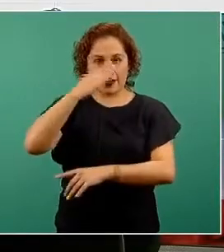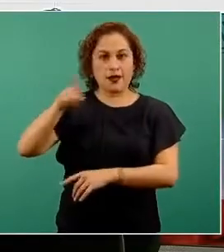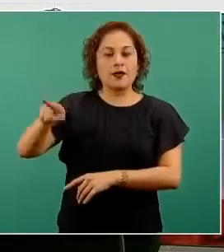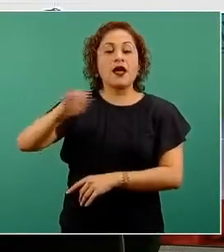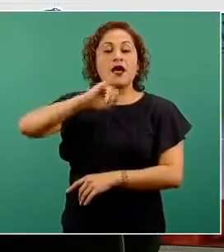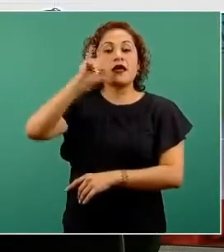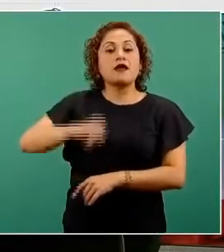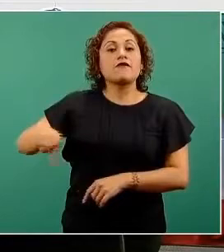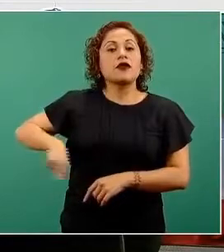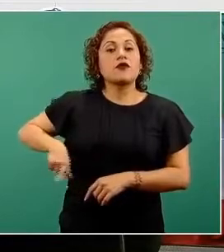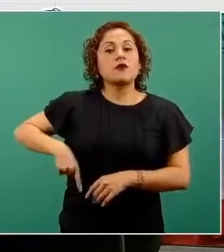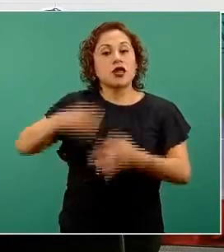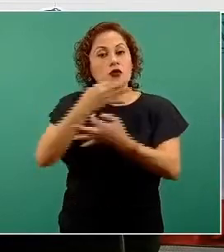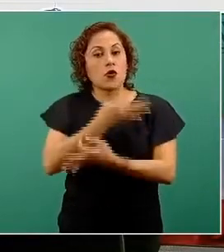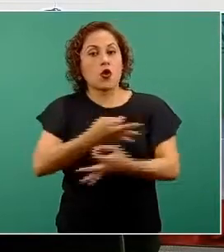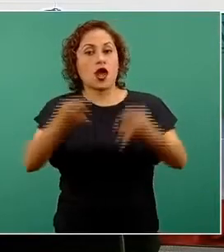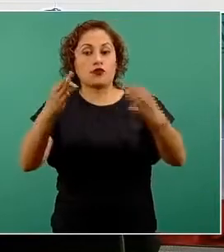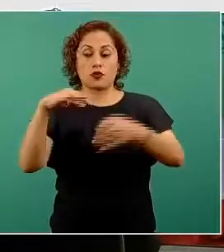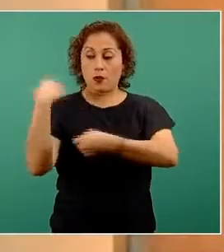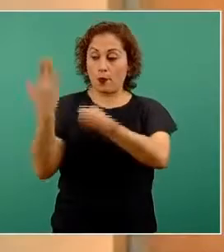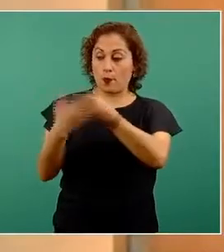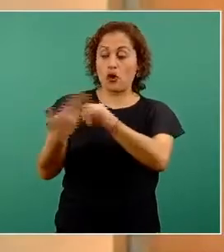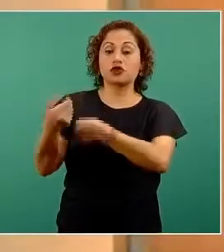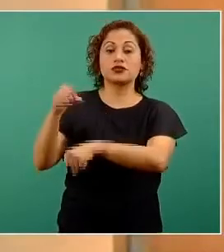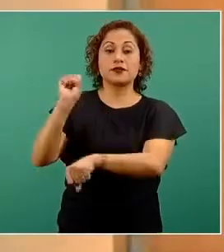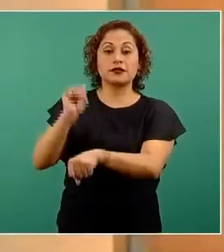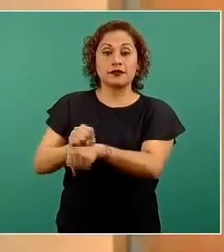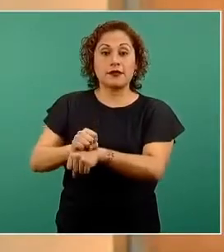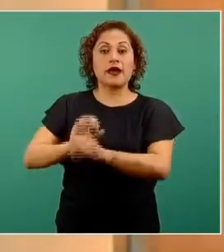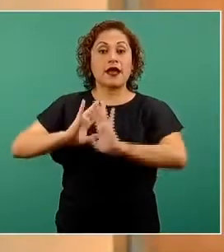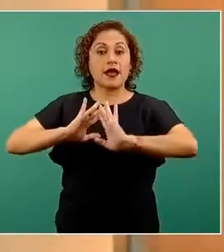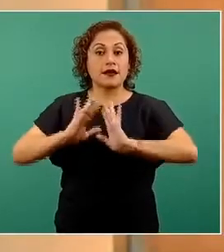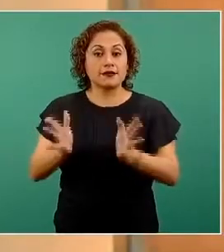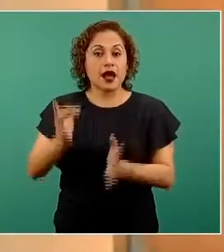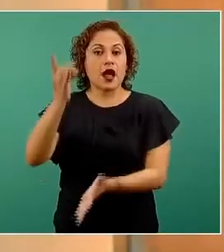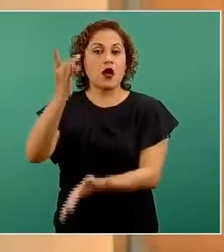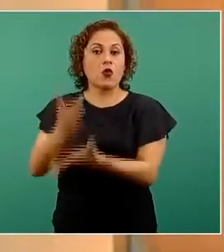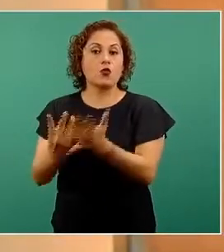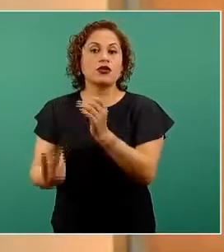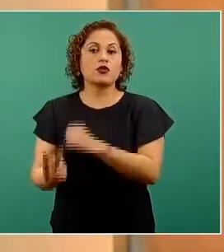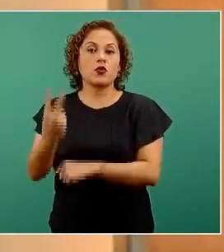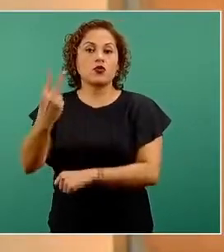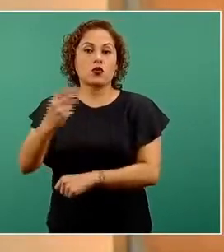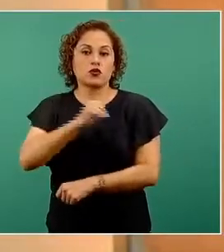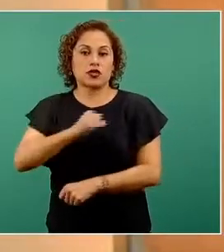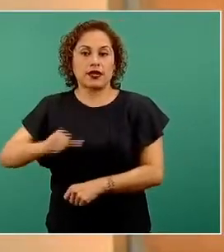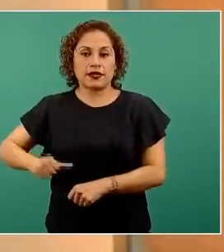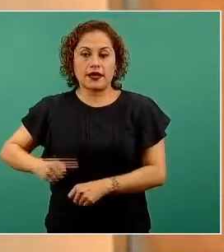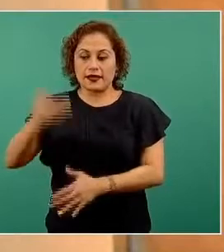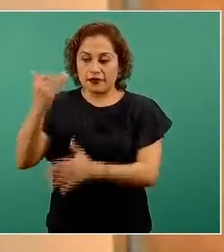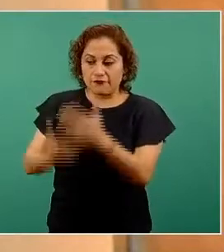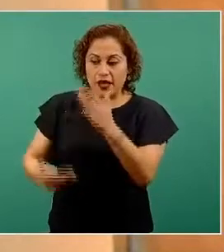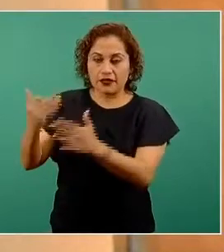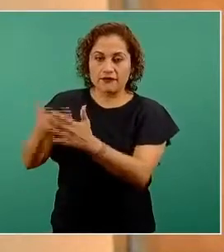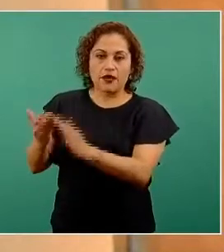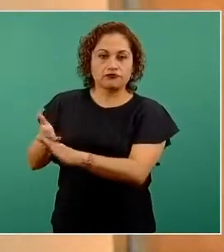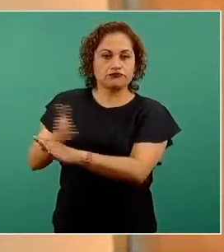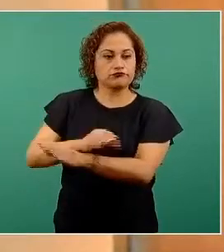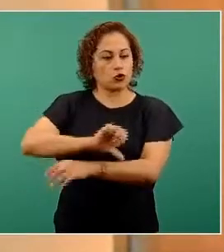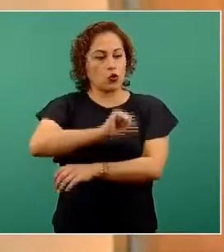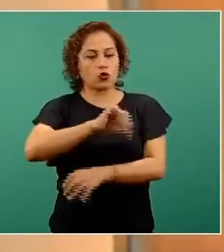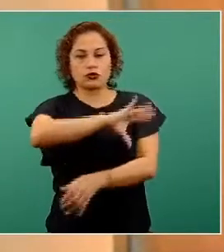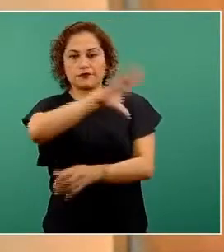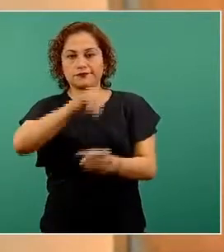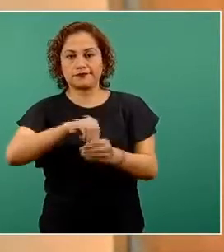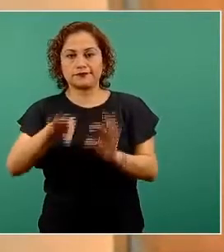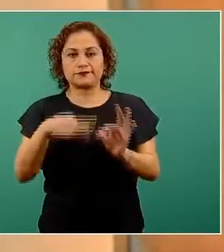en la siguiente semana, que ya quedarán solamente 2 demarcaciones territoriales por cubrir, entonces tendremos muy